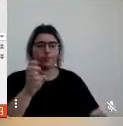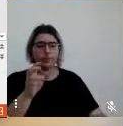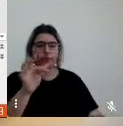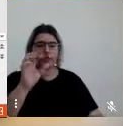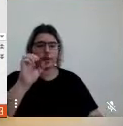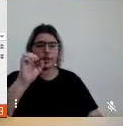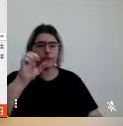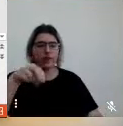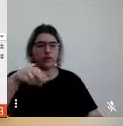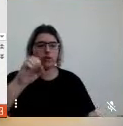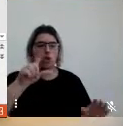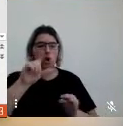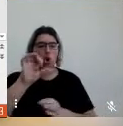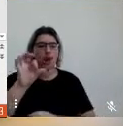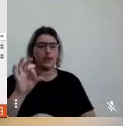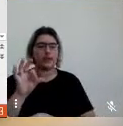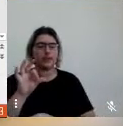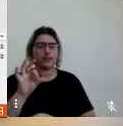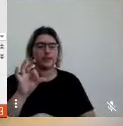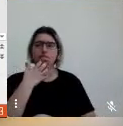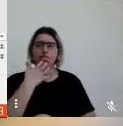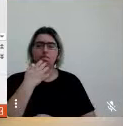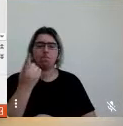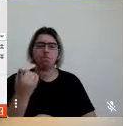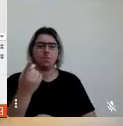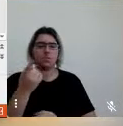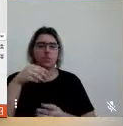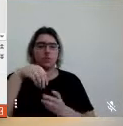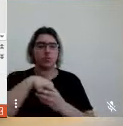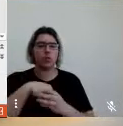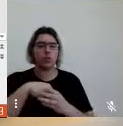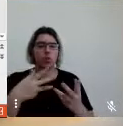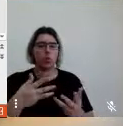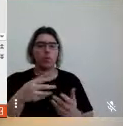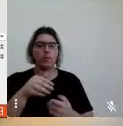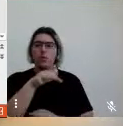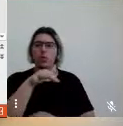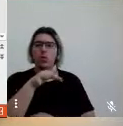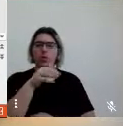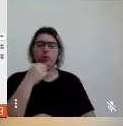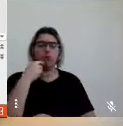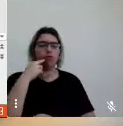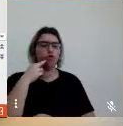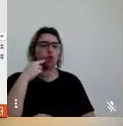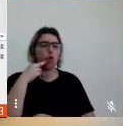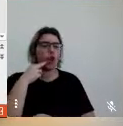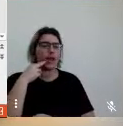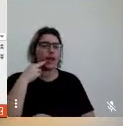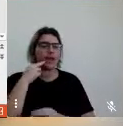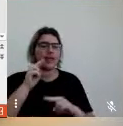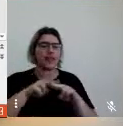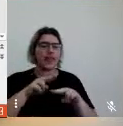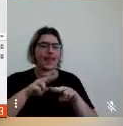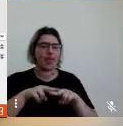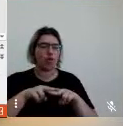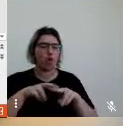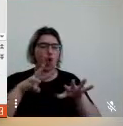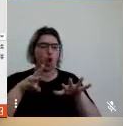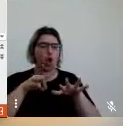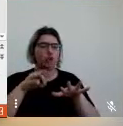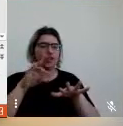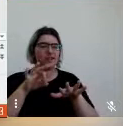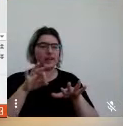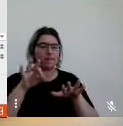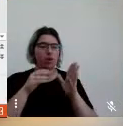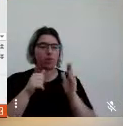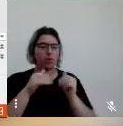los polifenoles en el chocolate y más de un 80% cacao, en los frutos